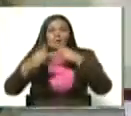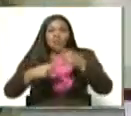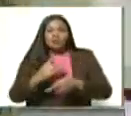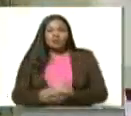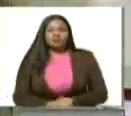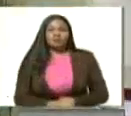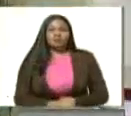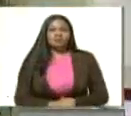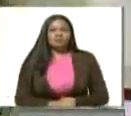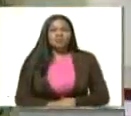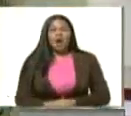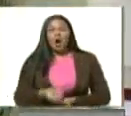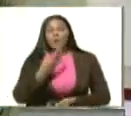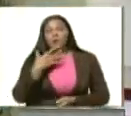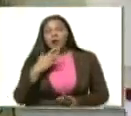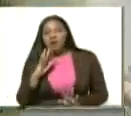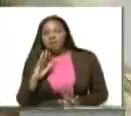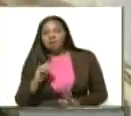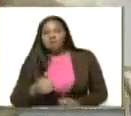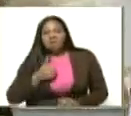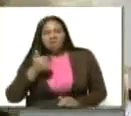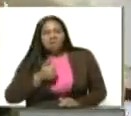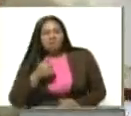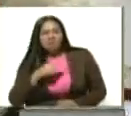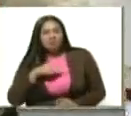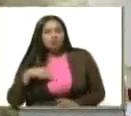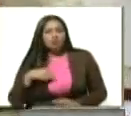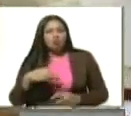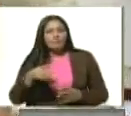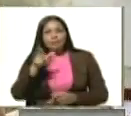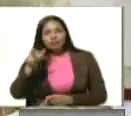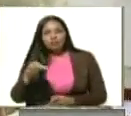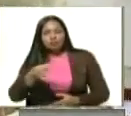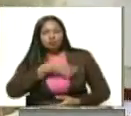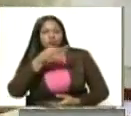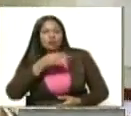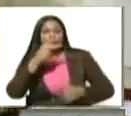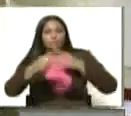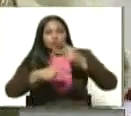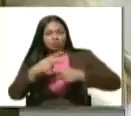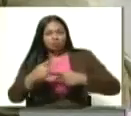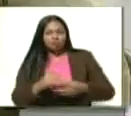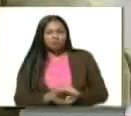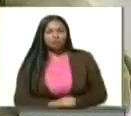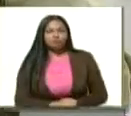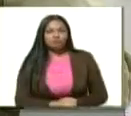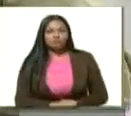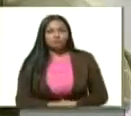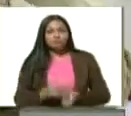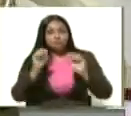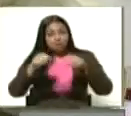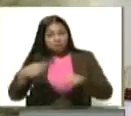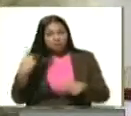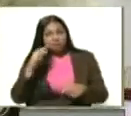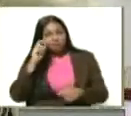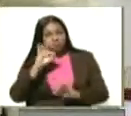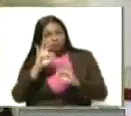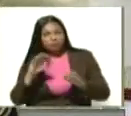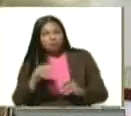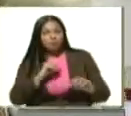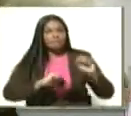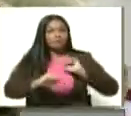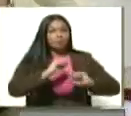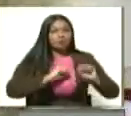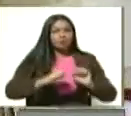Afortunadamente, nos asumimos como seres sociales y políticos. sí tiene que ser y es un